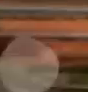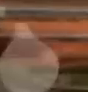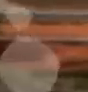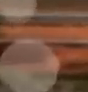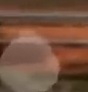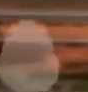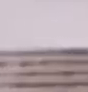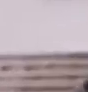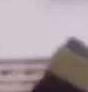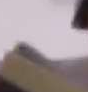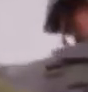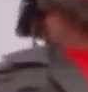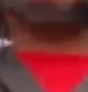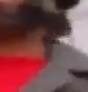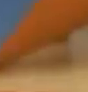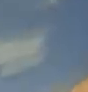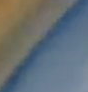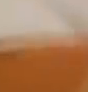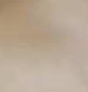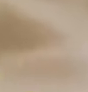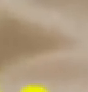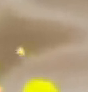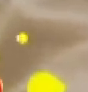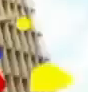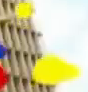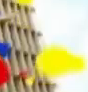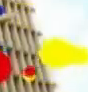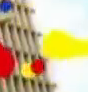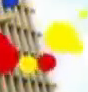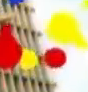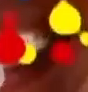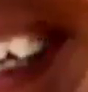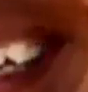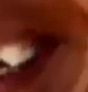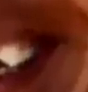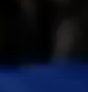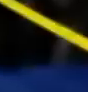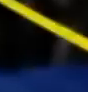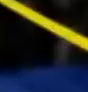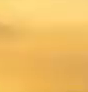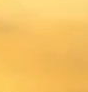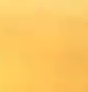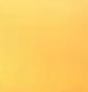Ha culminado esta transmisión conjunta de radio y televisión.